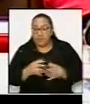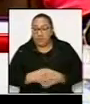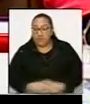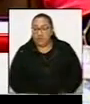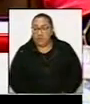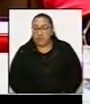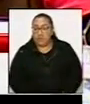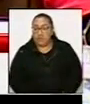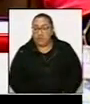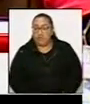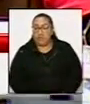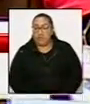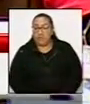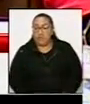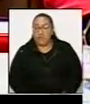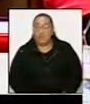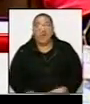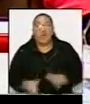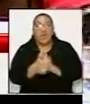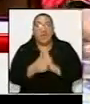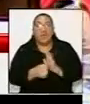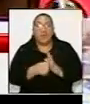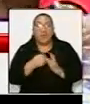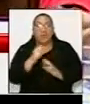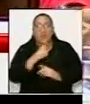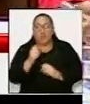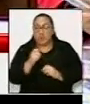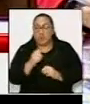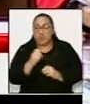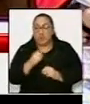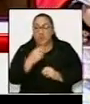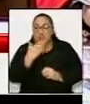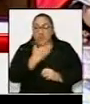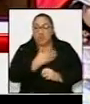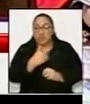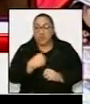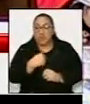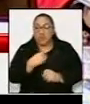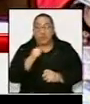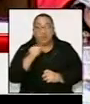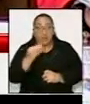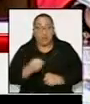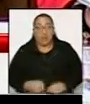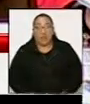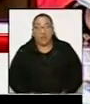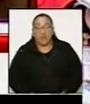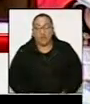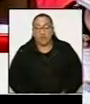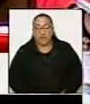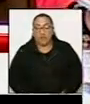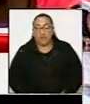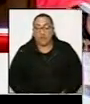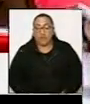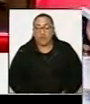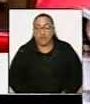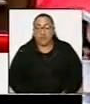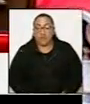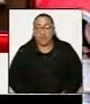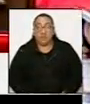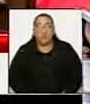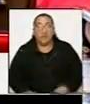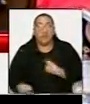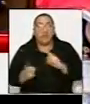el artículo 100 en debate el artículo 100 gracias presidenta y si efectivamente debatimos este artículo